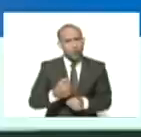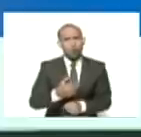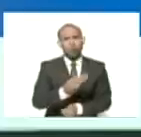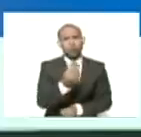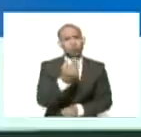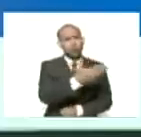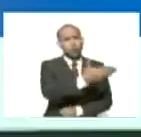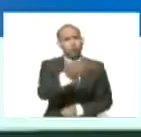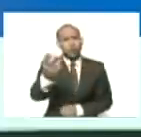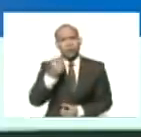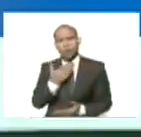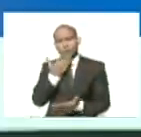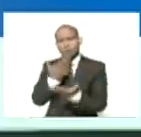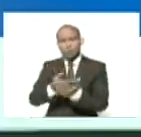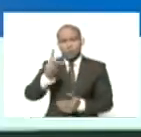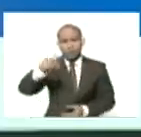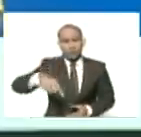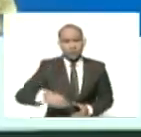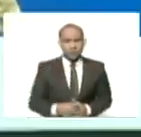ustedes y de sus propuestas.